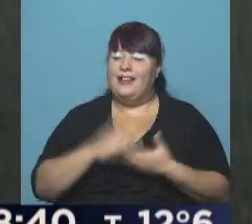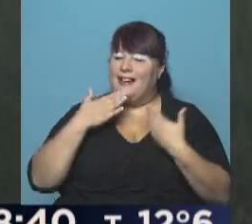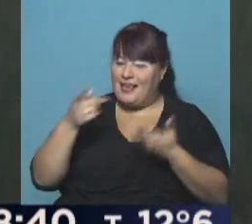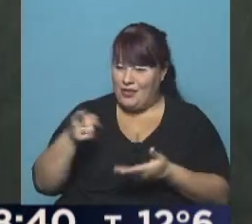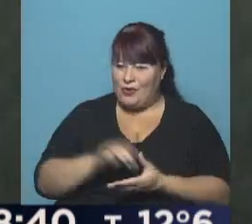vos